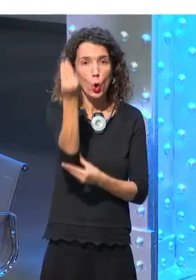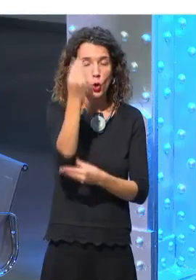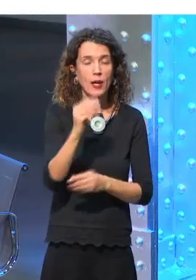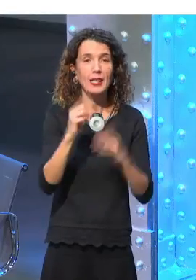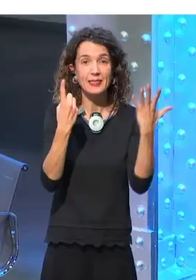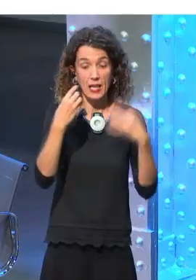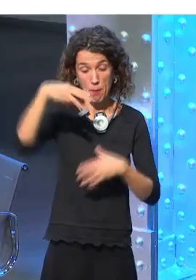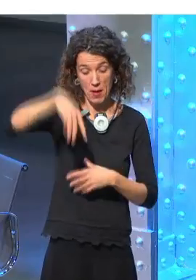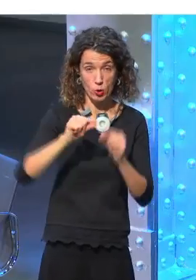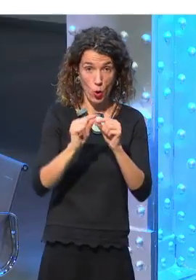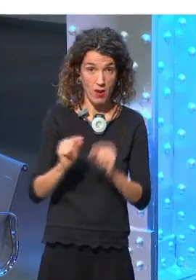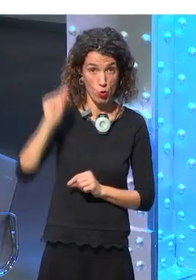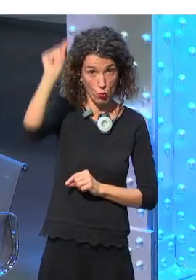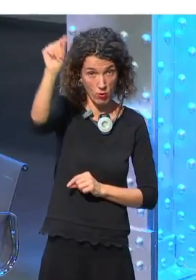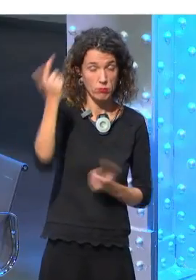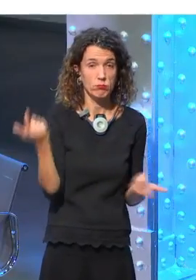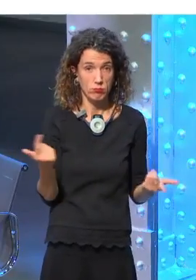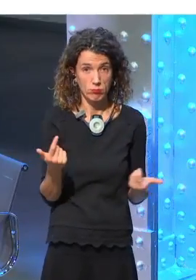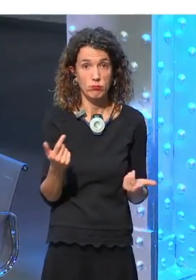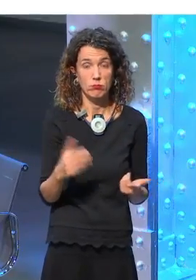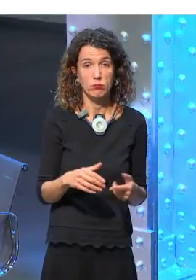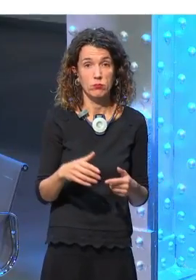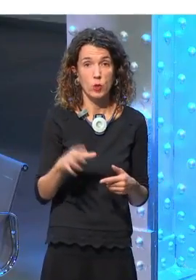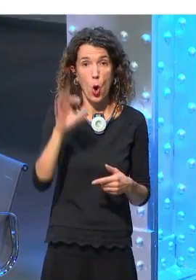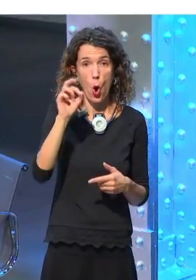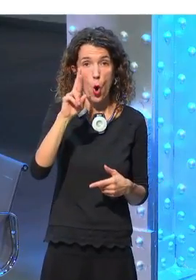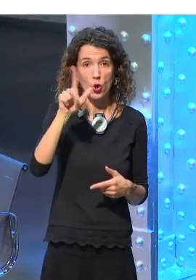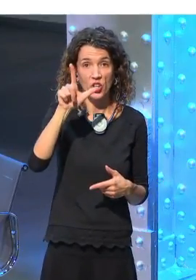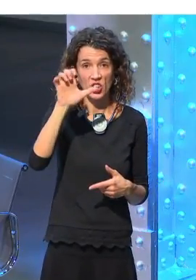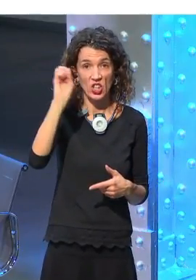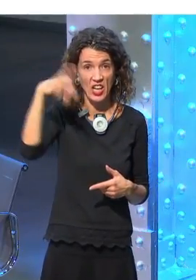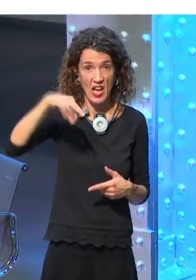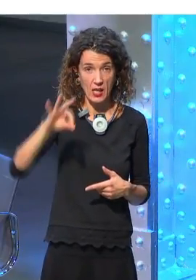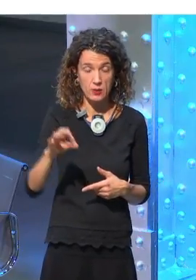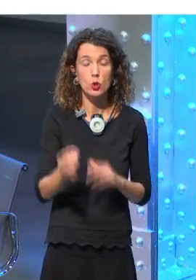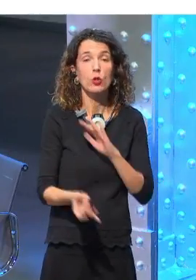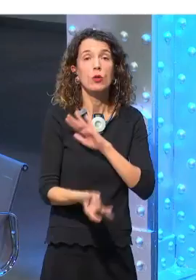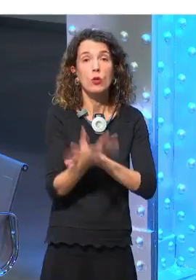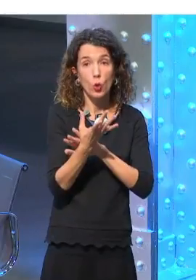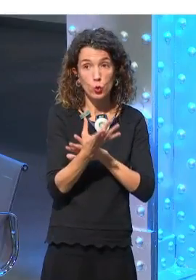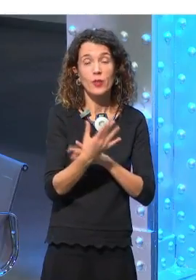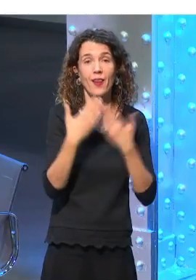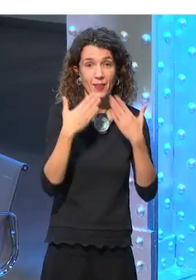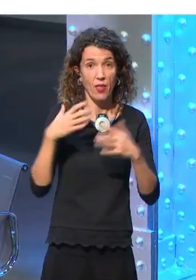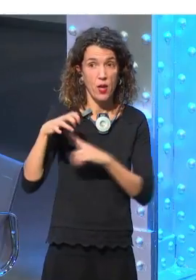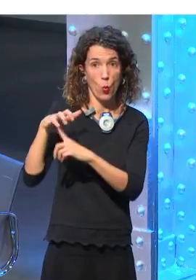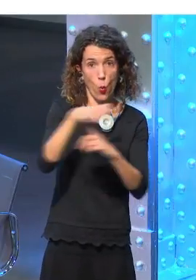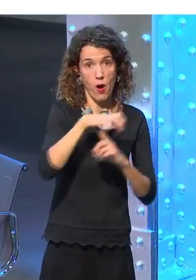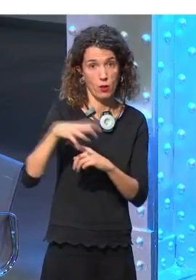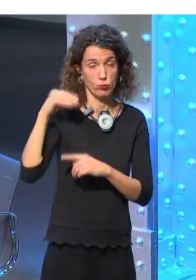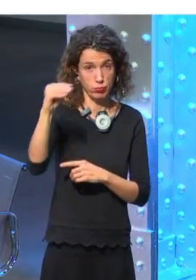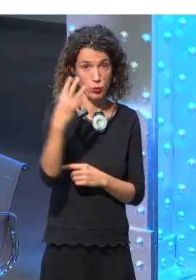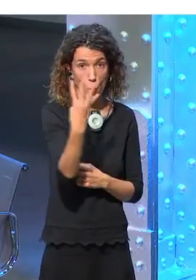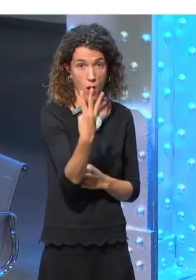6 metros de altura en Orleans. Fue construida por 4 cuadrirrotores que iban cambiando